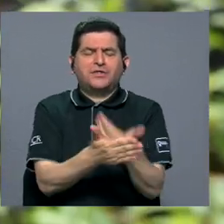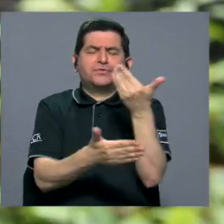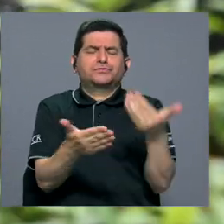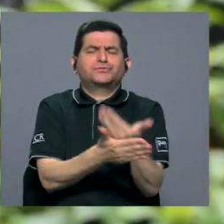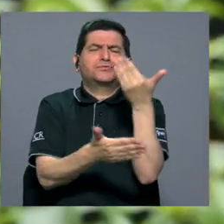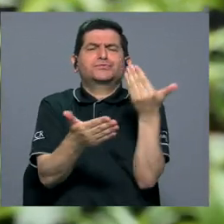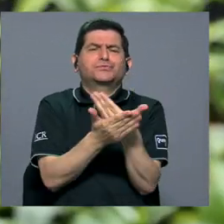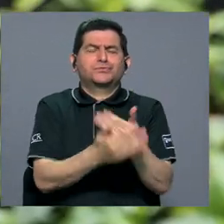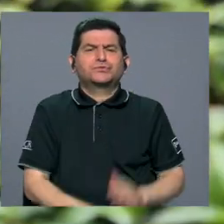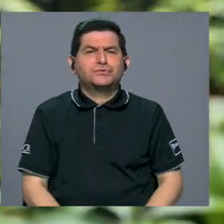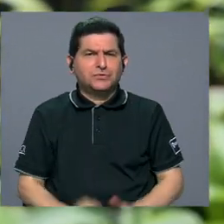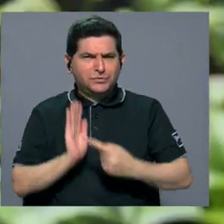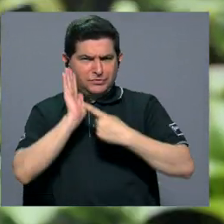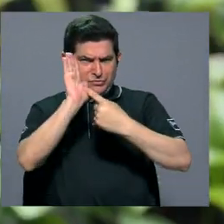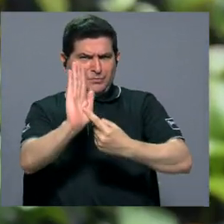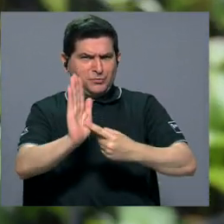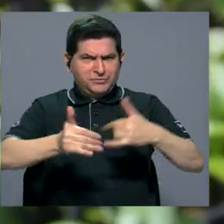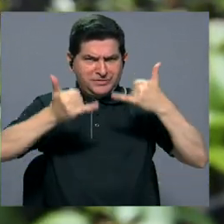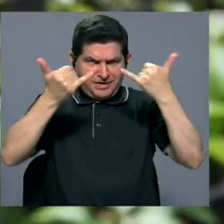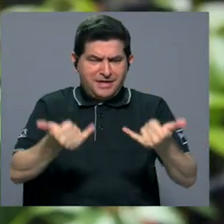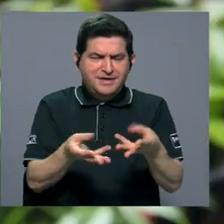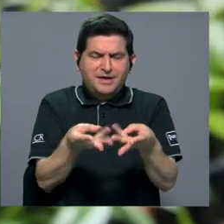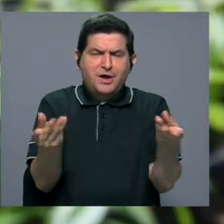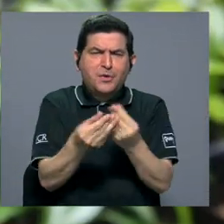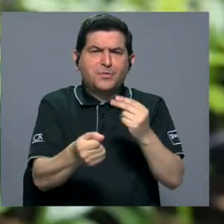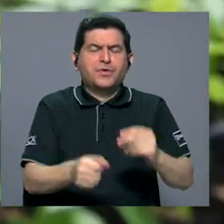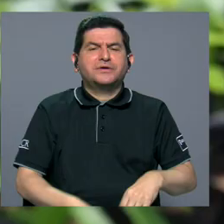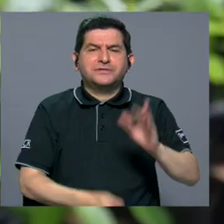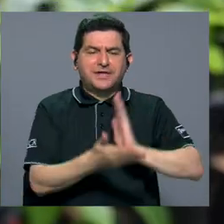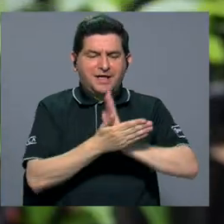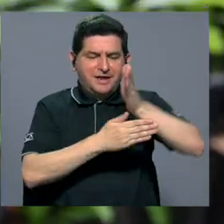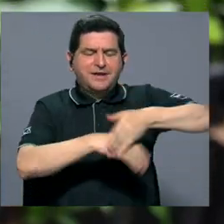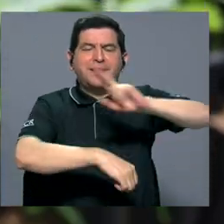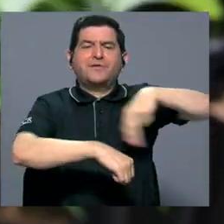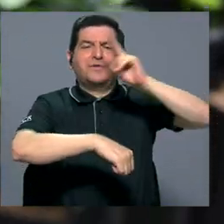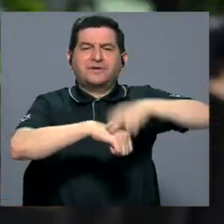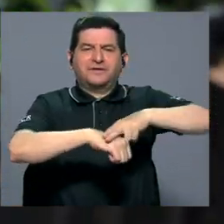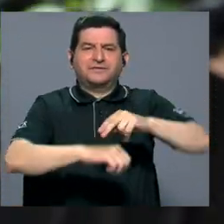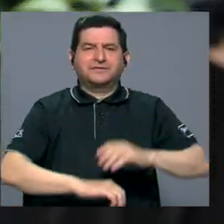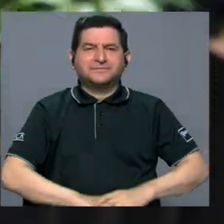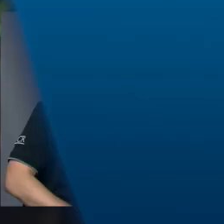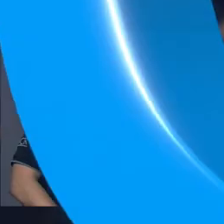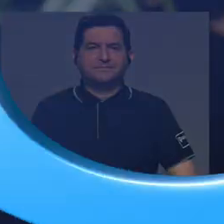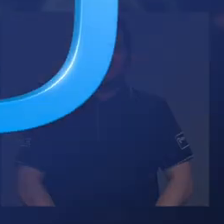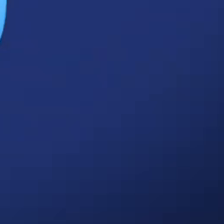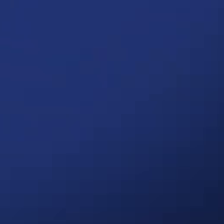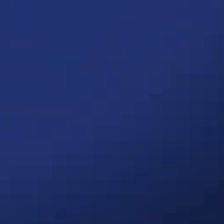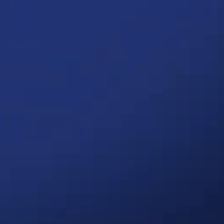innovación van a verse reflejados en la producción aguacatera nacional.